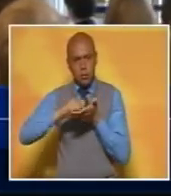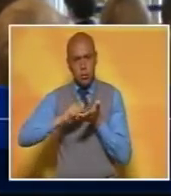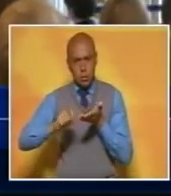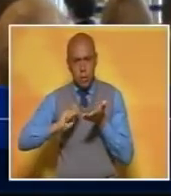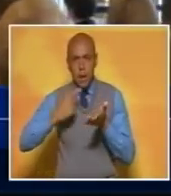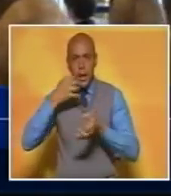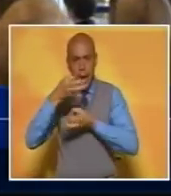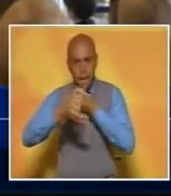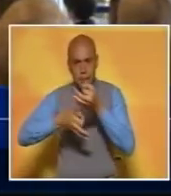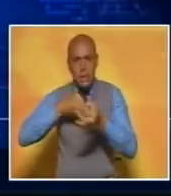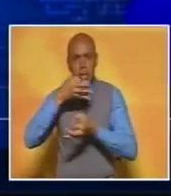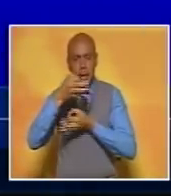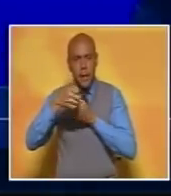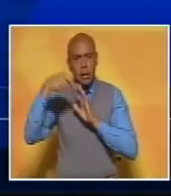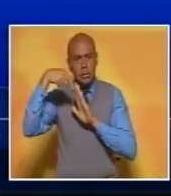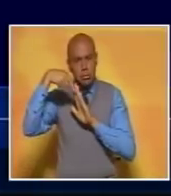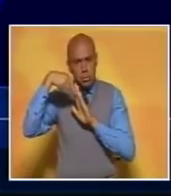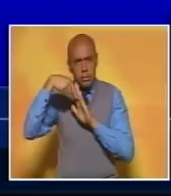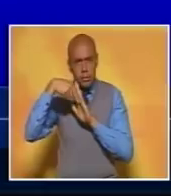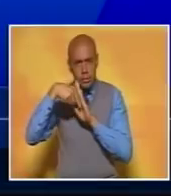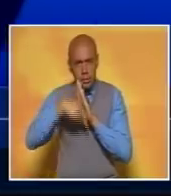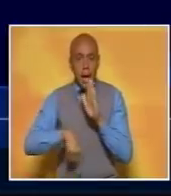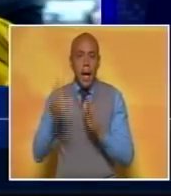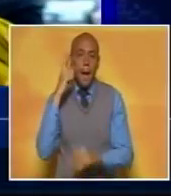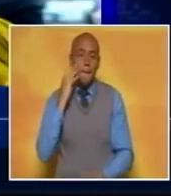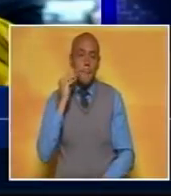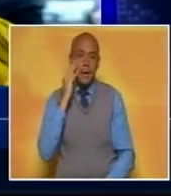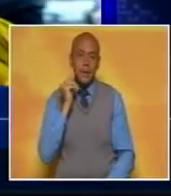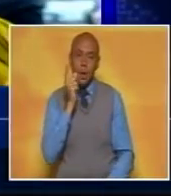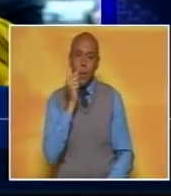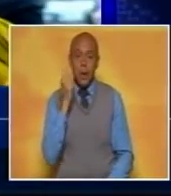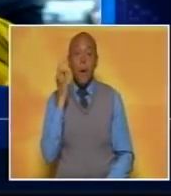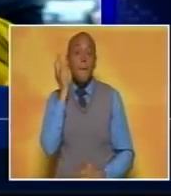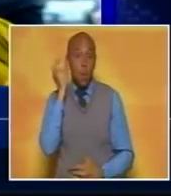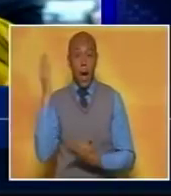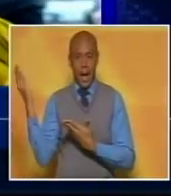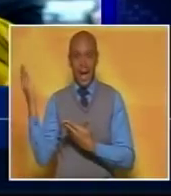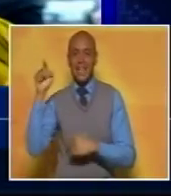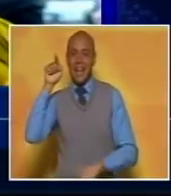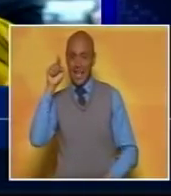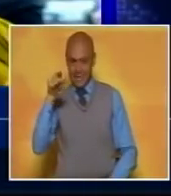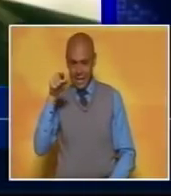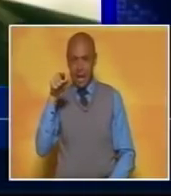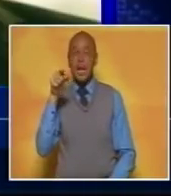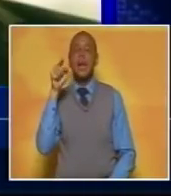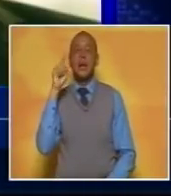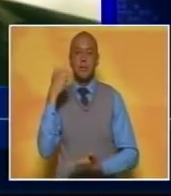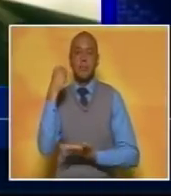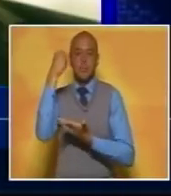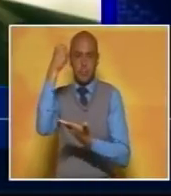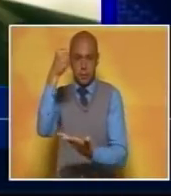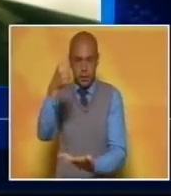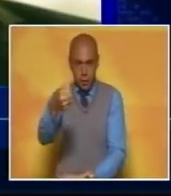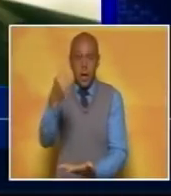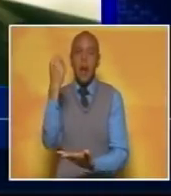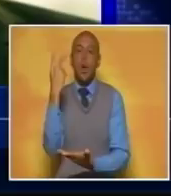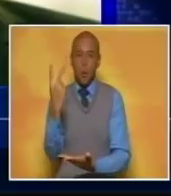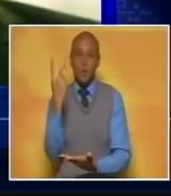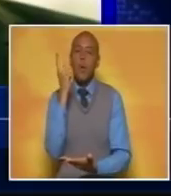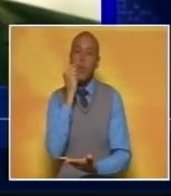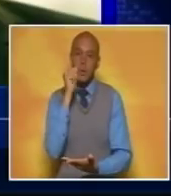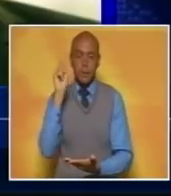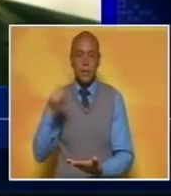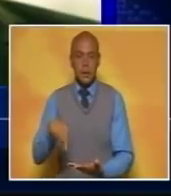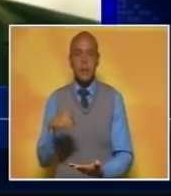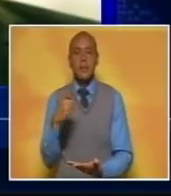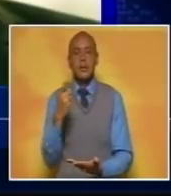la especificidad de la experiencia humana. Este año el Nobel de Literatura fue entregado por partida doble tras su